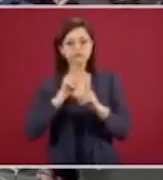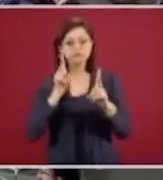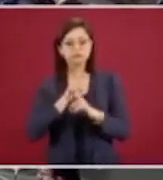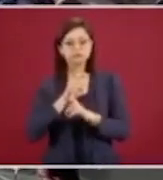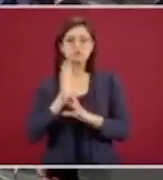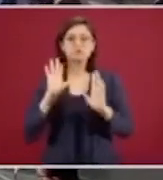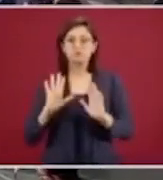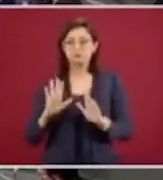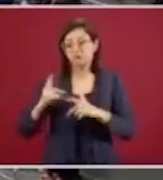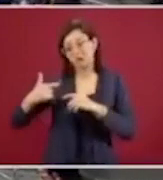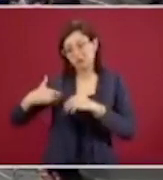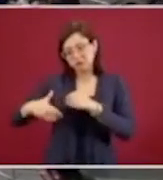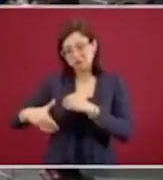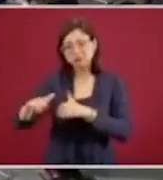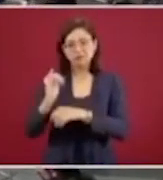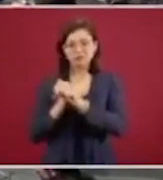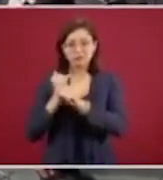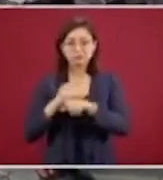Se está trabajando en eso.